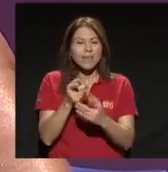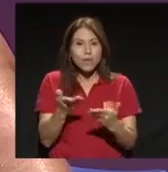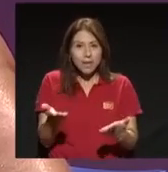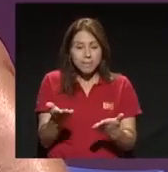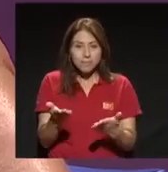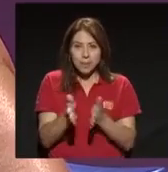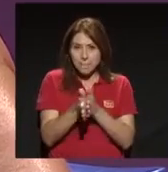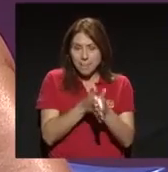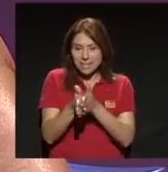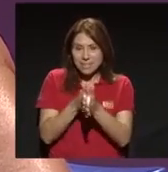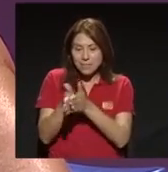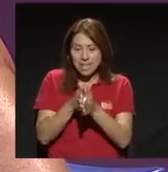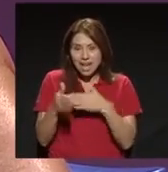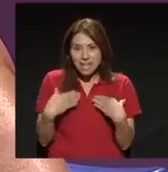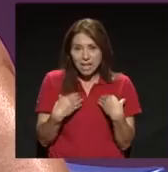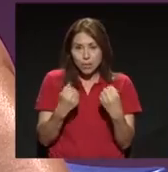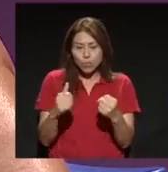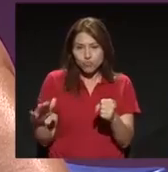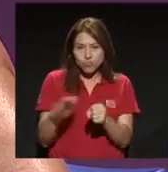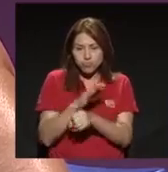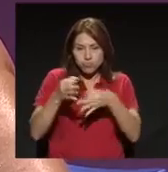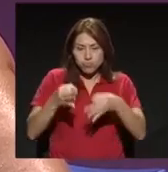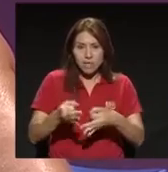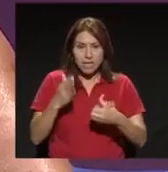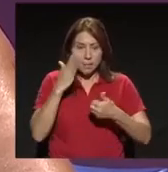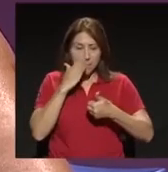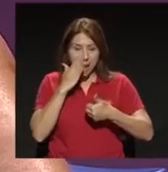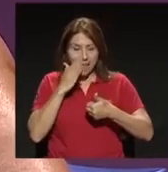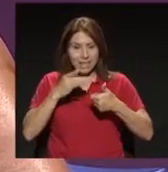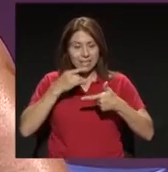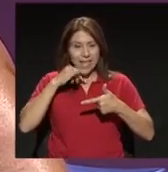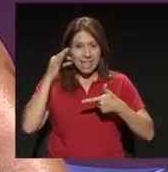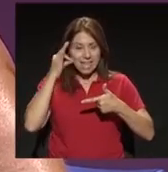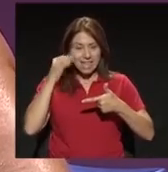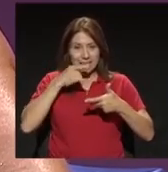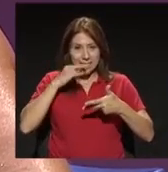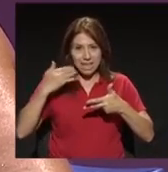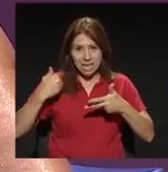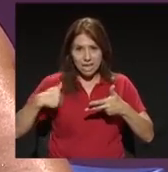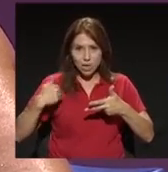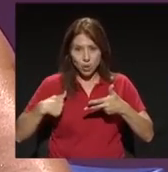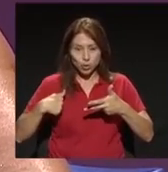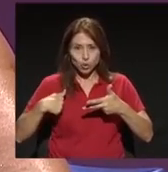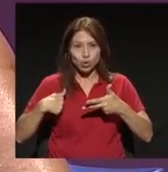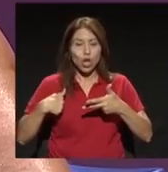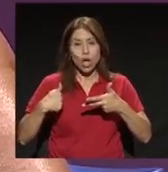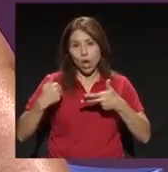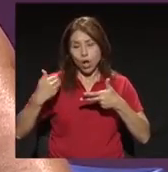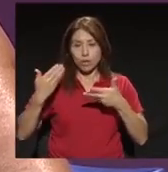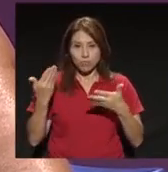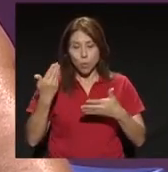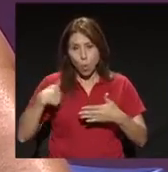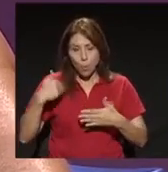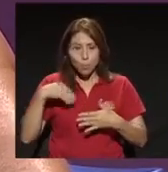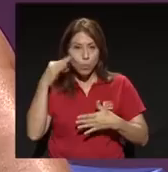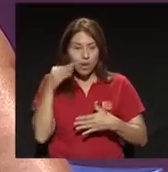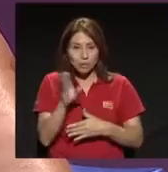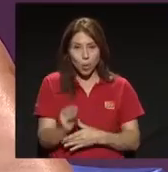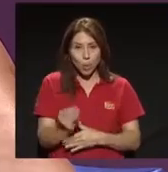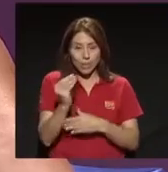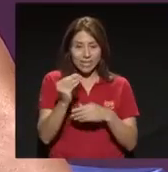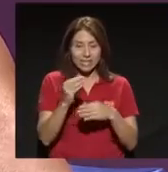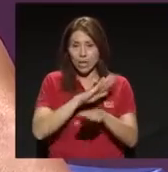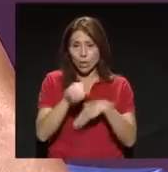maximizar la salud integral de las madres las niñas y los niños y los jóvenes las familias y la